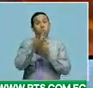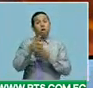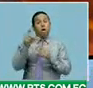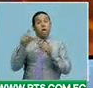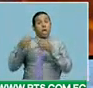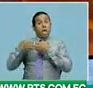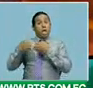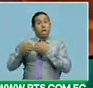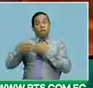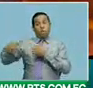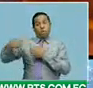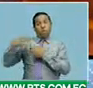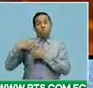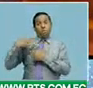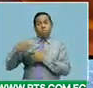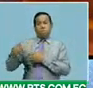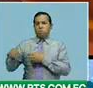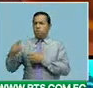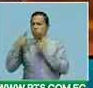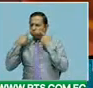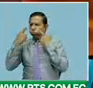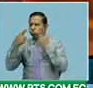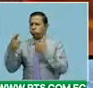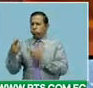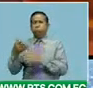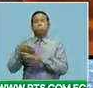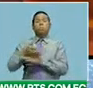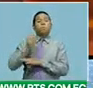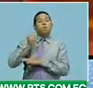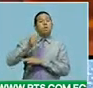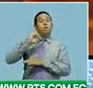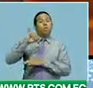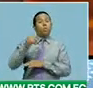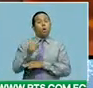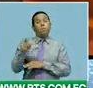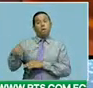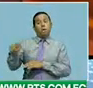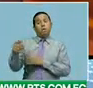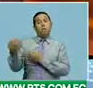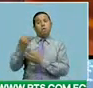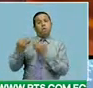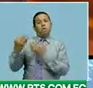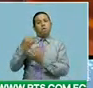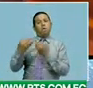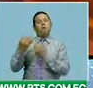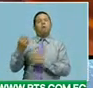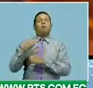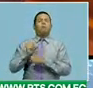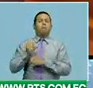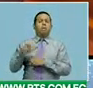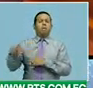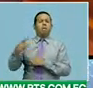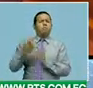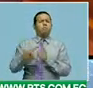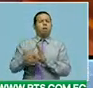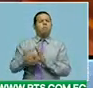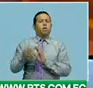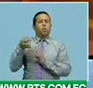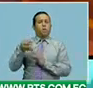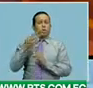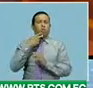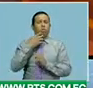madrugada y en las próximas emisiones, la de mañana jueves, tendremos todos los detalles de cómo se genera esta noticia en el Cantón Durán.